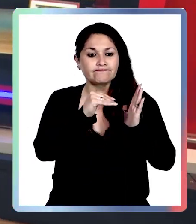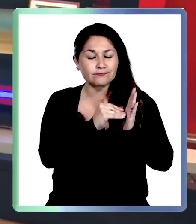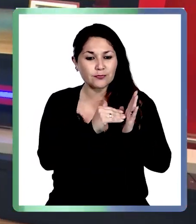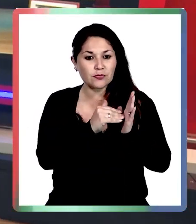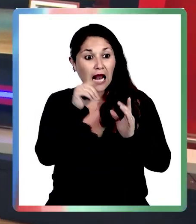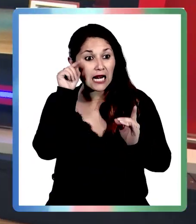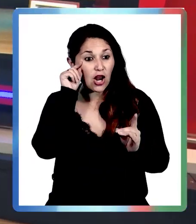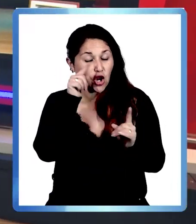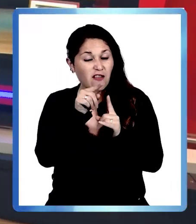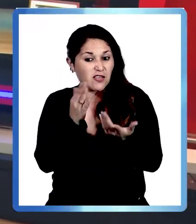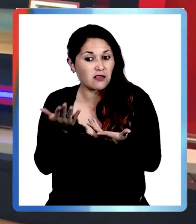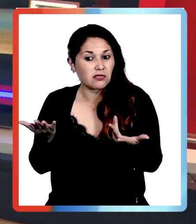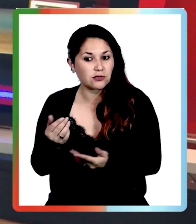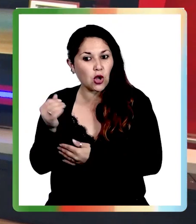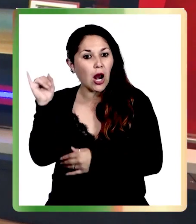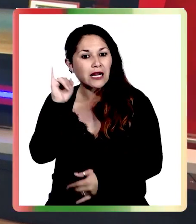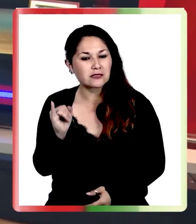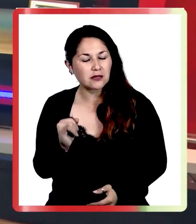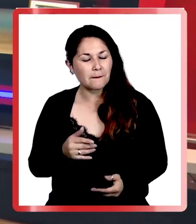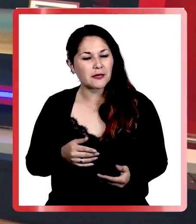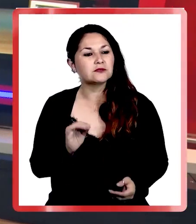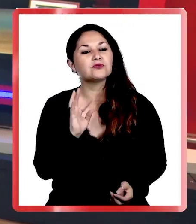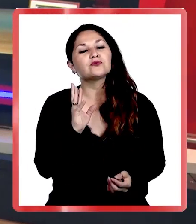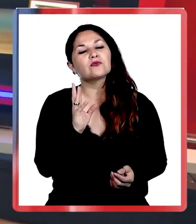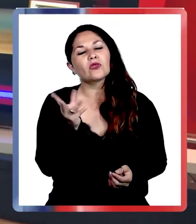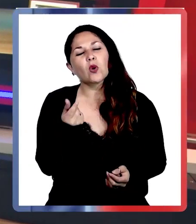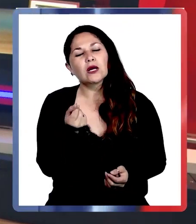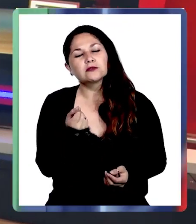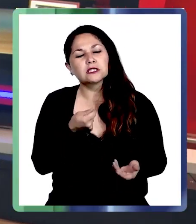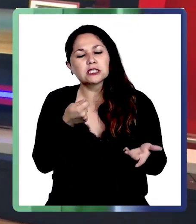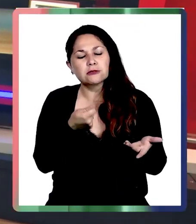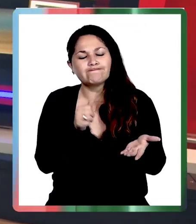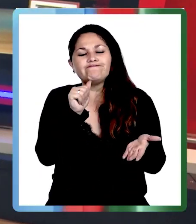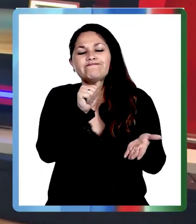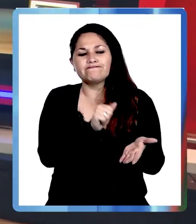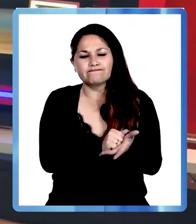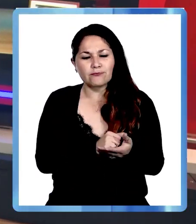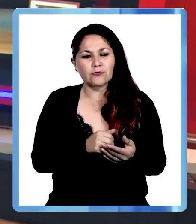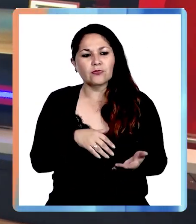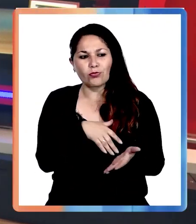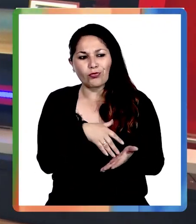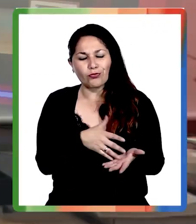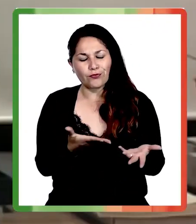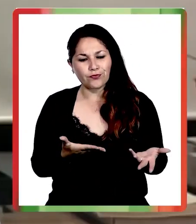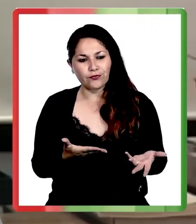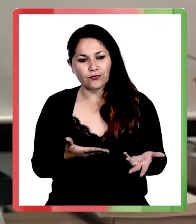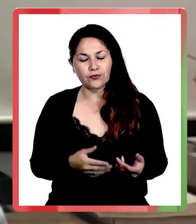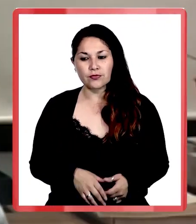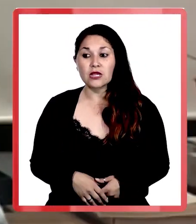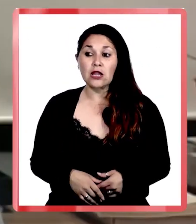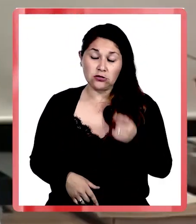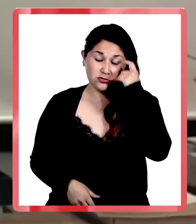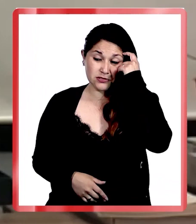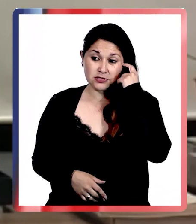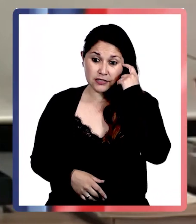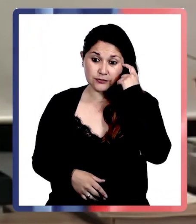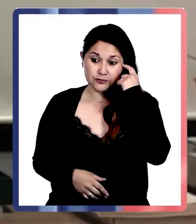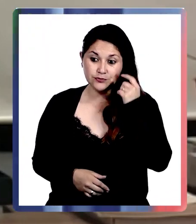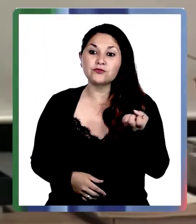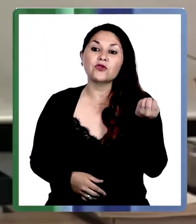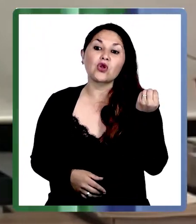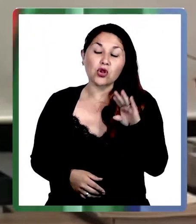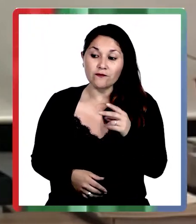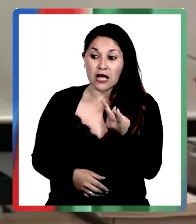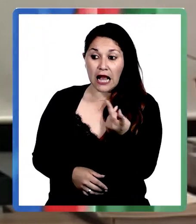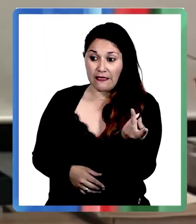en dirección hacia las ISAPRES. ¿Cuánto tiene o no, qué tanta fuerza imponen las ISAPRES en este gallito? Yo creo que evidentemente